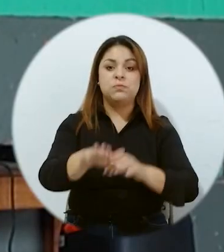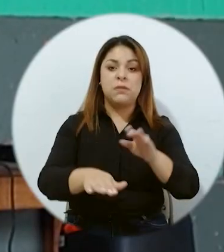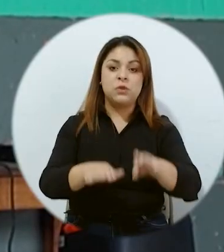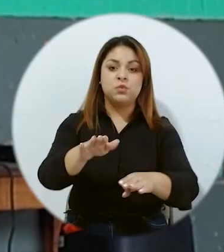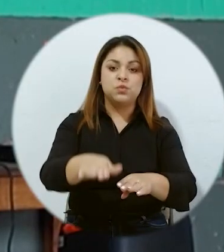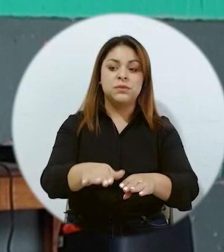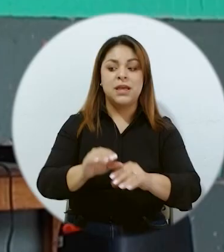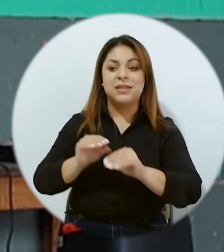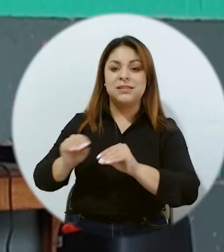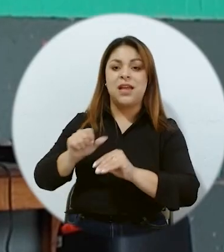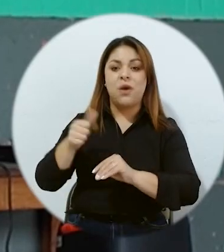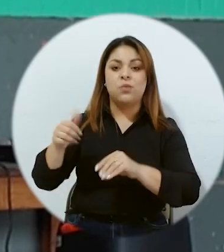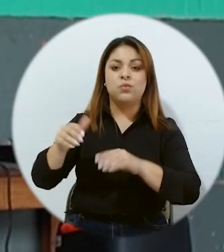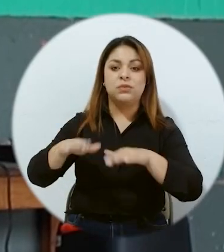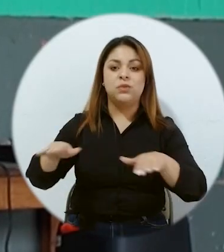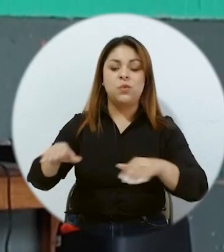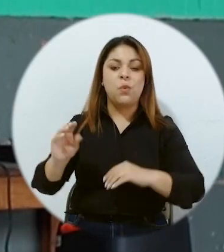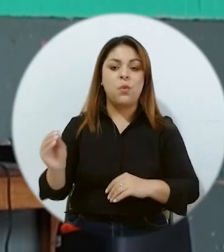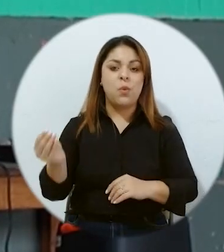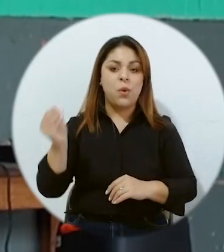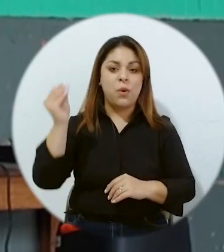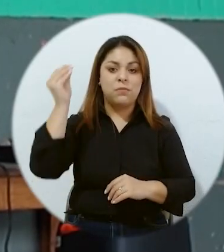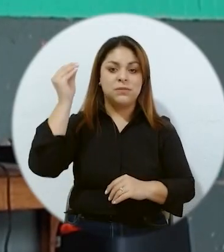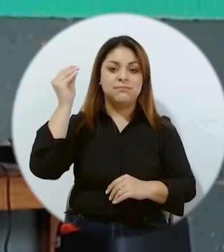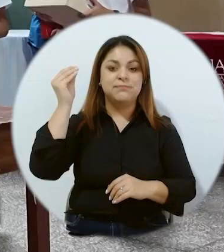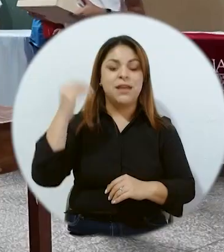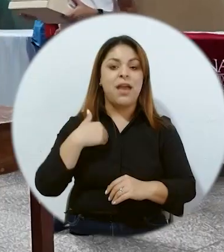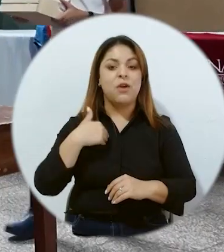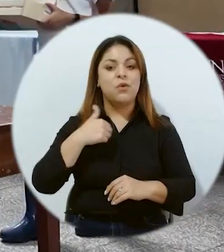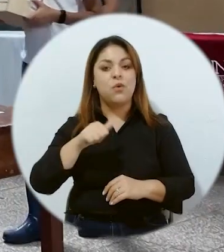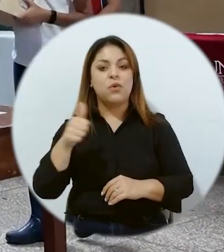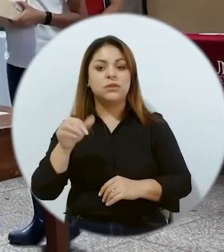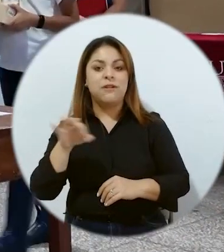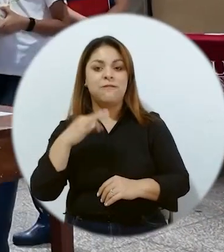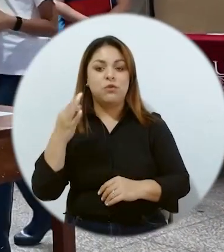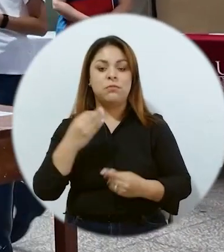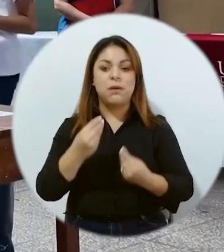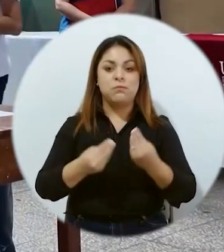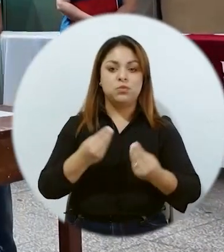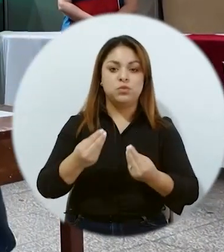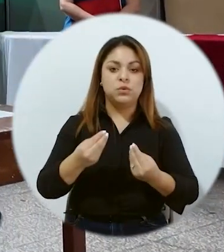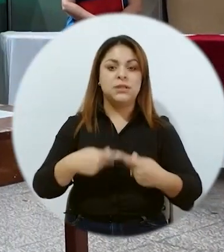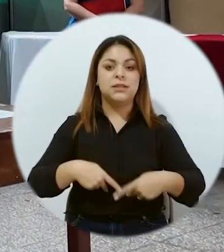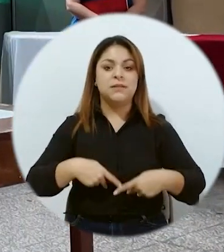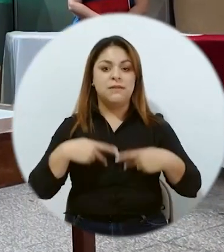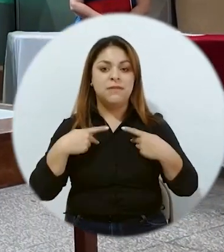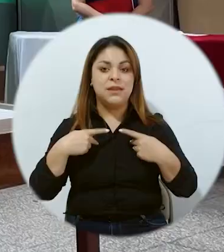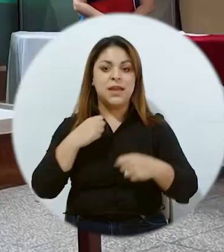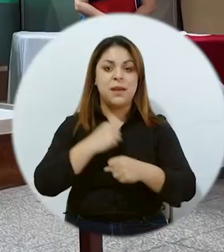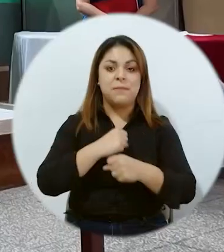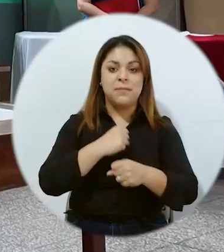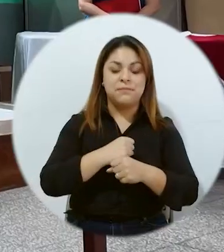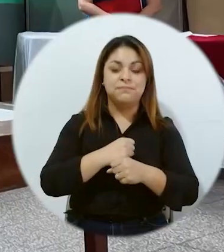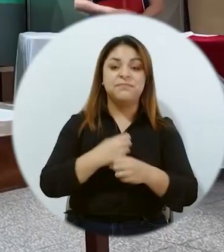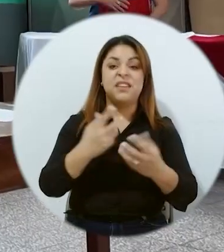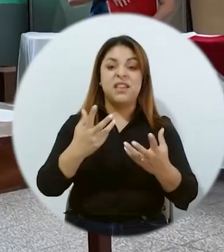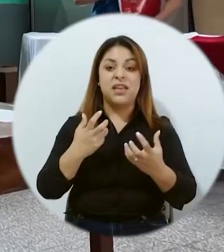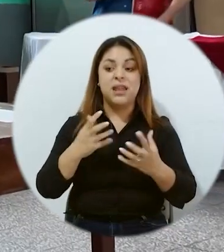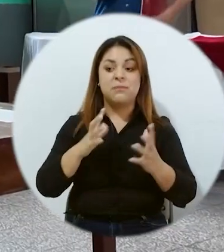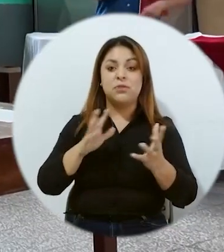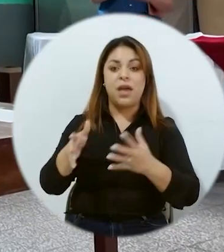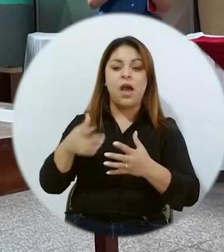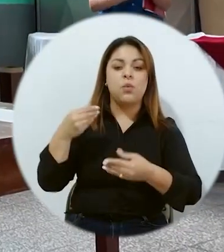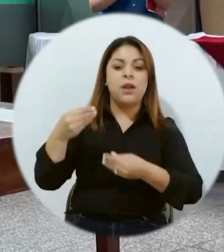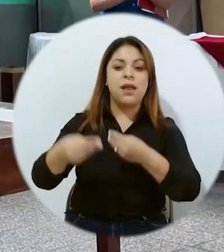pasos, con enseñar a otros niños y jóvenes que hay otra forma de producir, de vivir, de cuidar. Queremos dejar